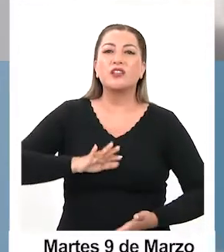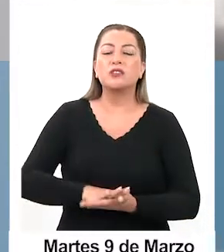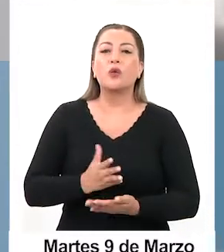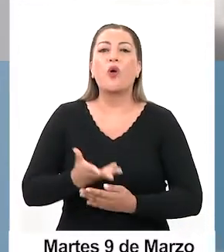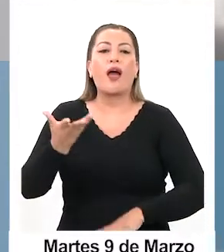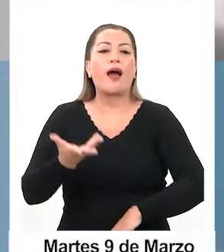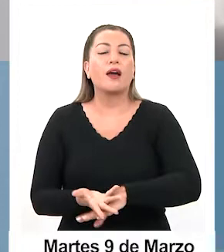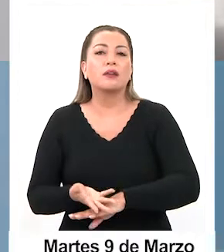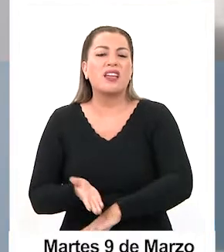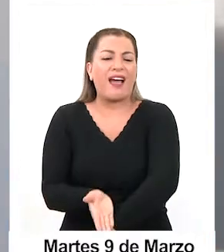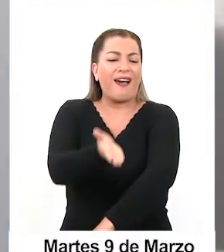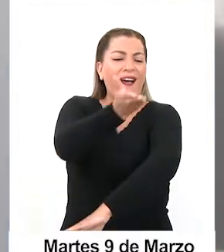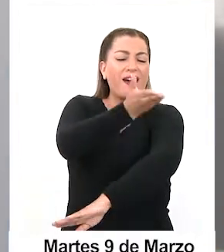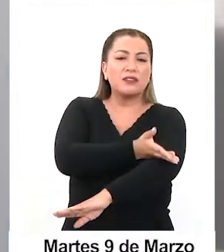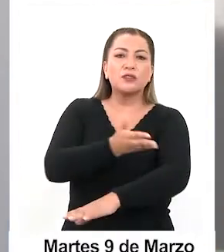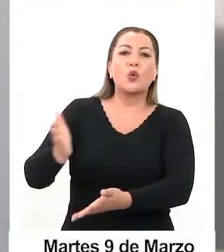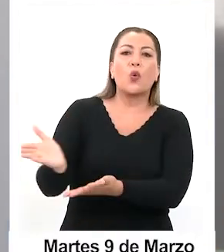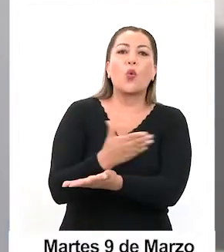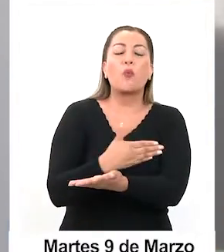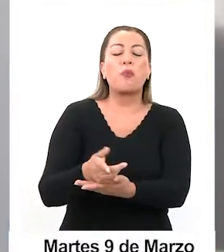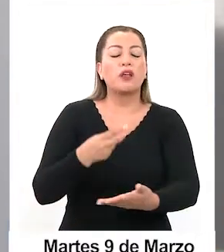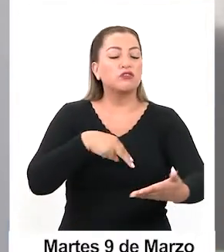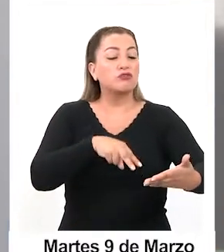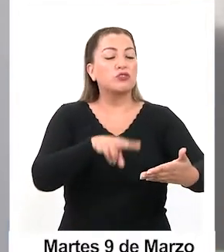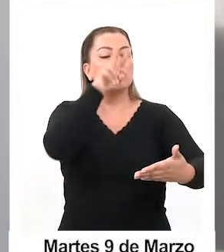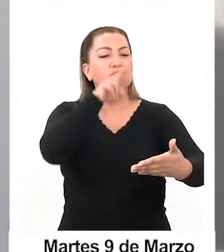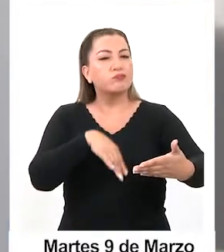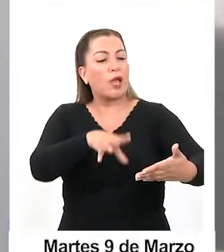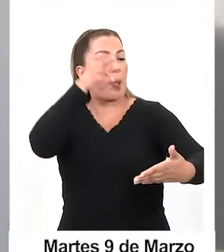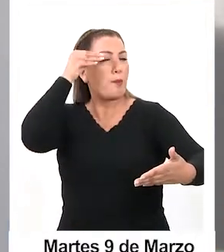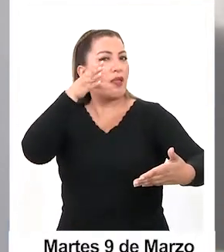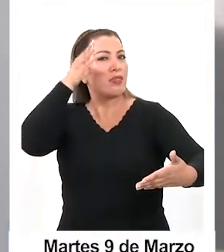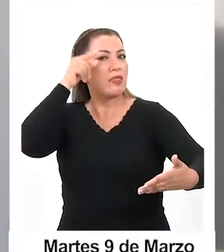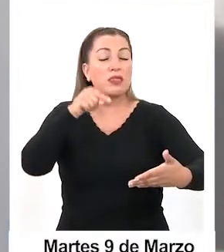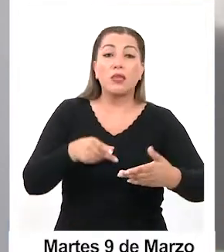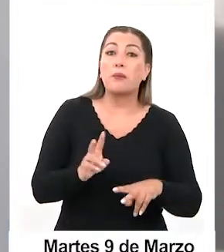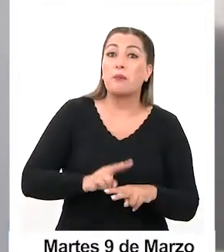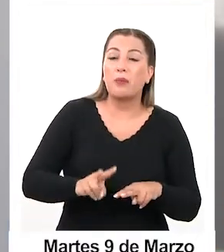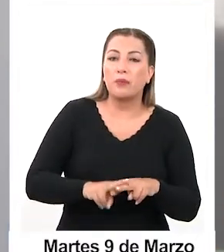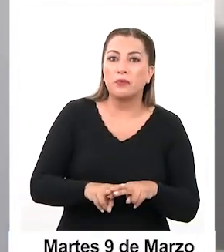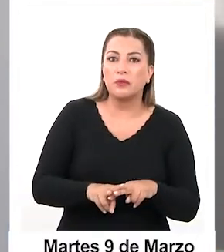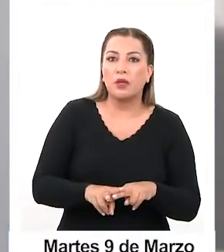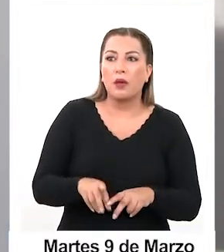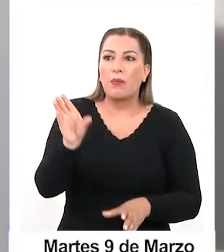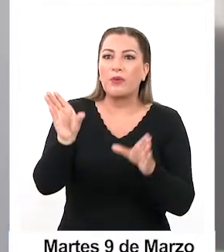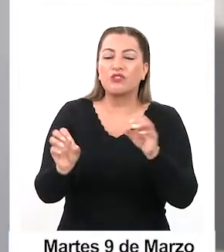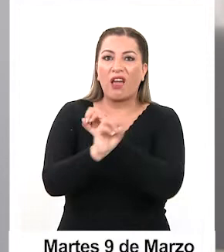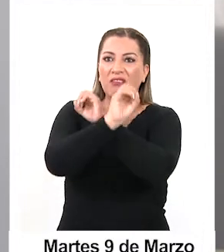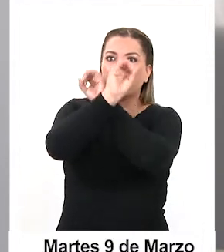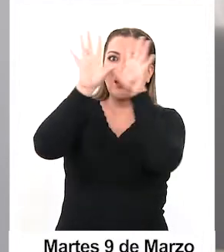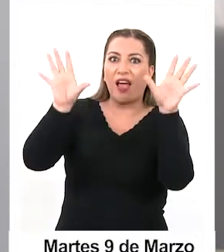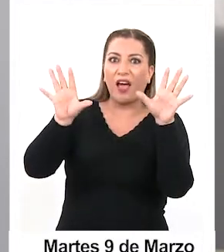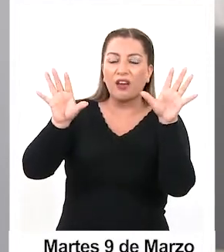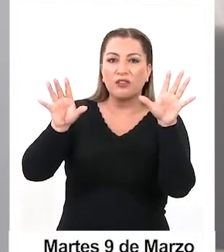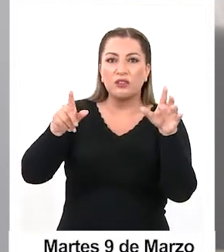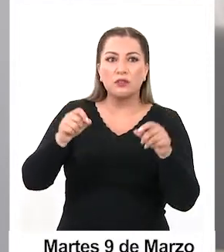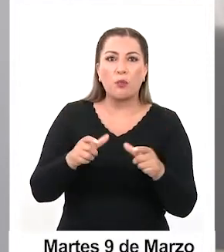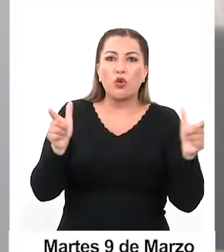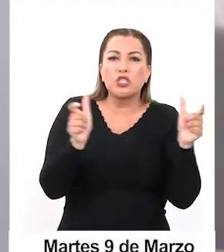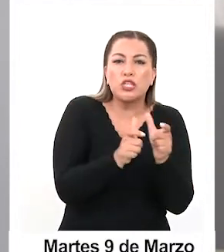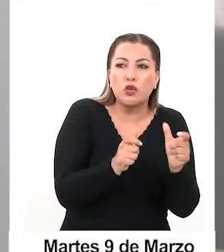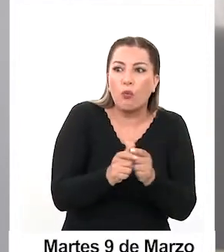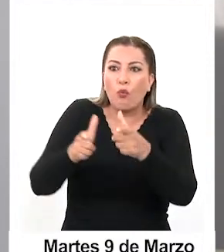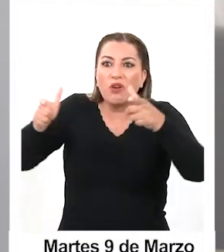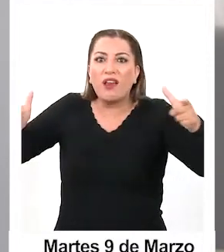plan desde muy anticipadamente. Y nos fuimos preparando para eso. Pero nadie tenía claro cuál iba a ser la envergadura de lo que